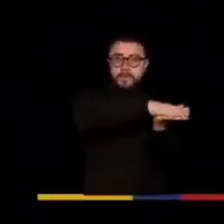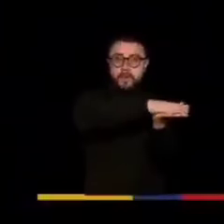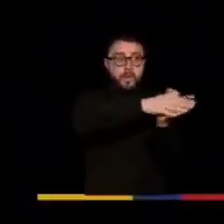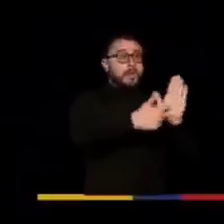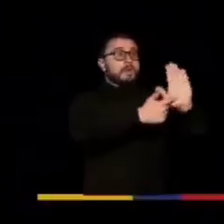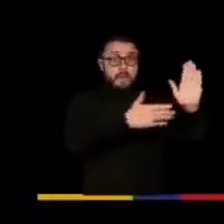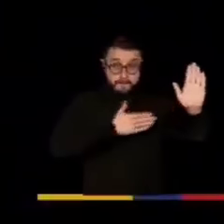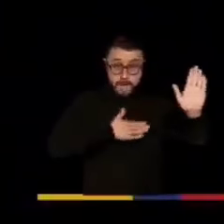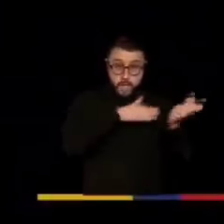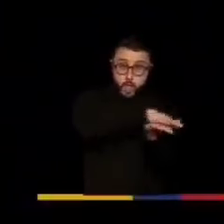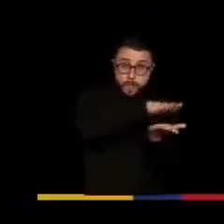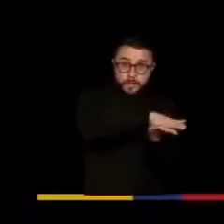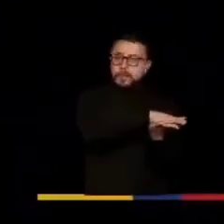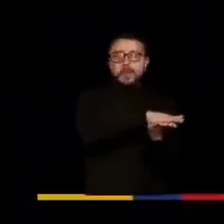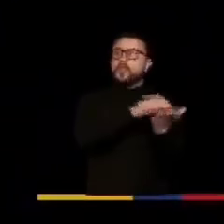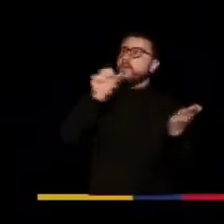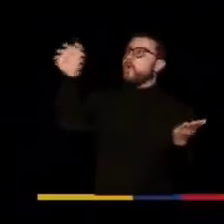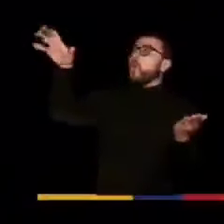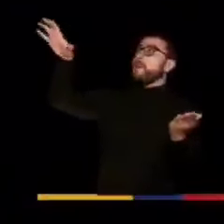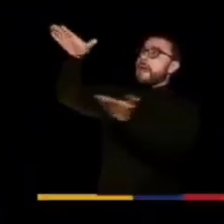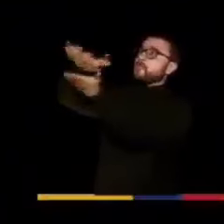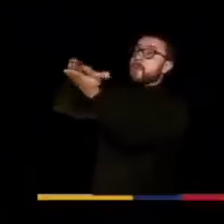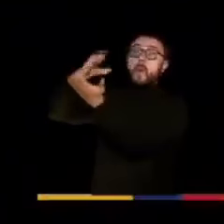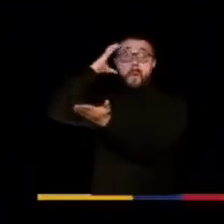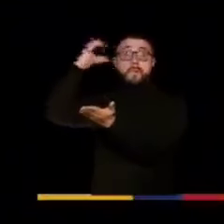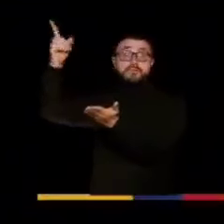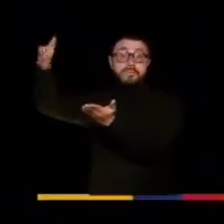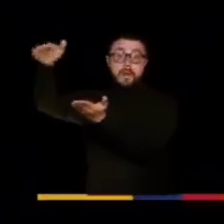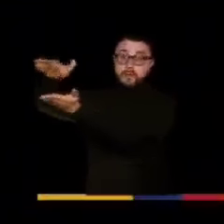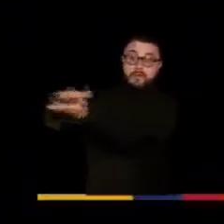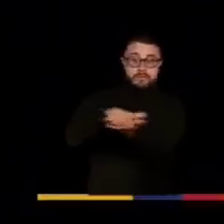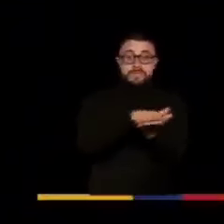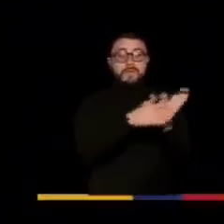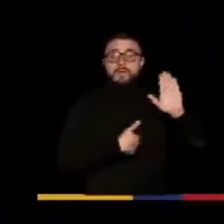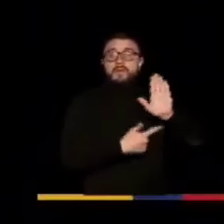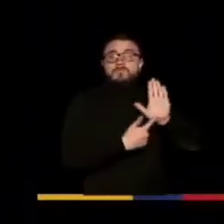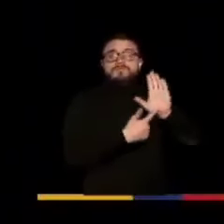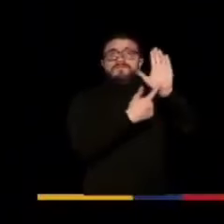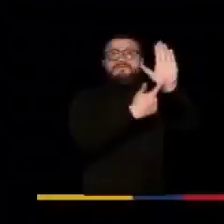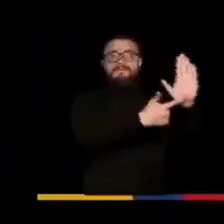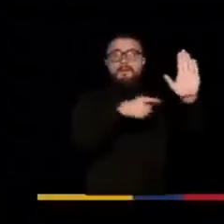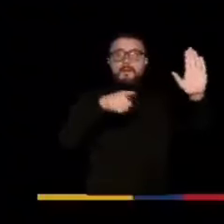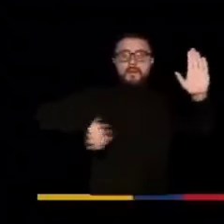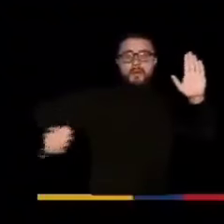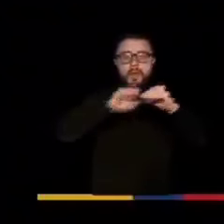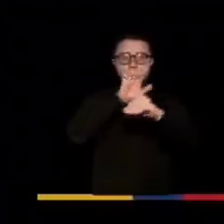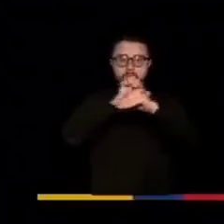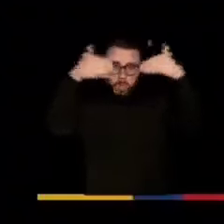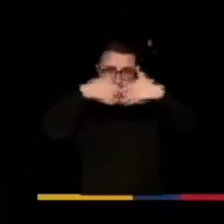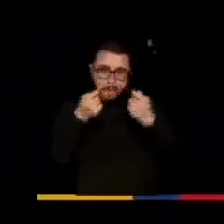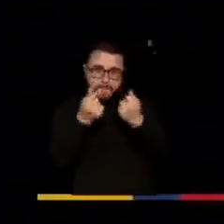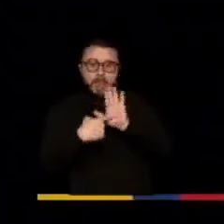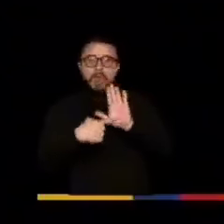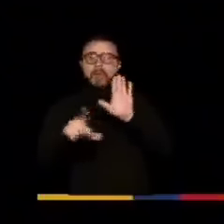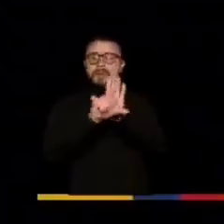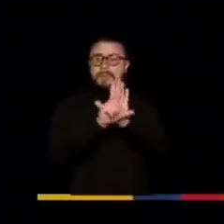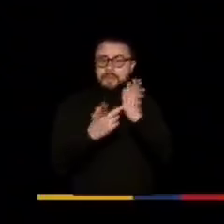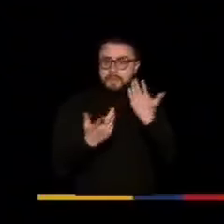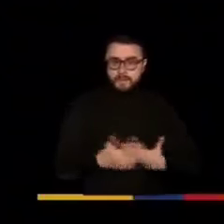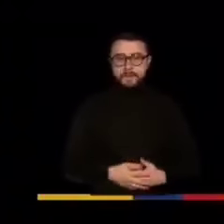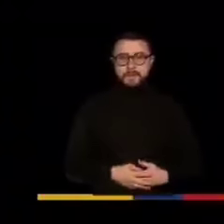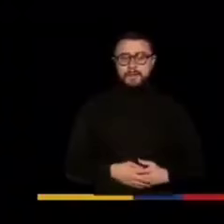la República, sino del país extranjero donde está el banco, a través de su agencia de lavado de activos. Qué triste que un